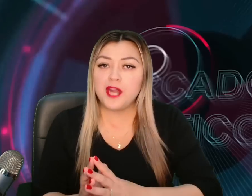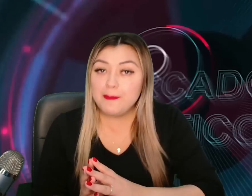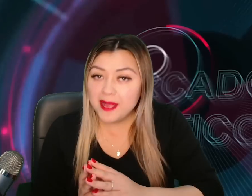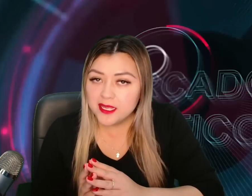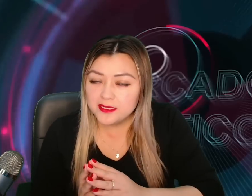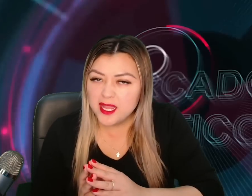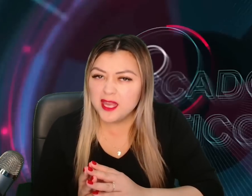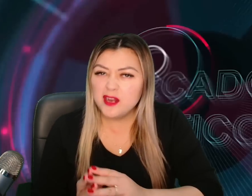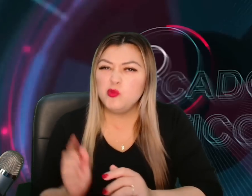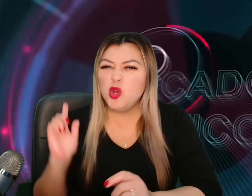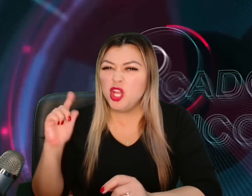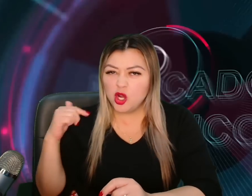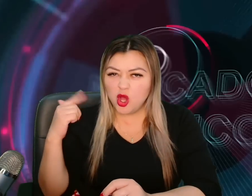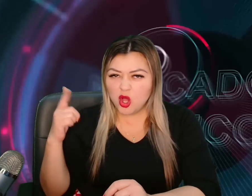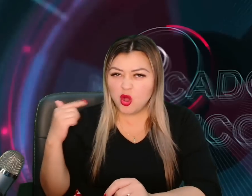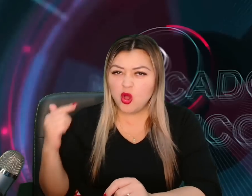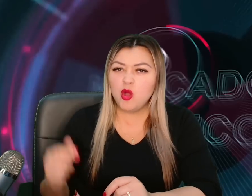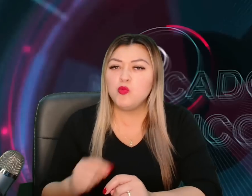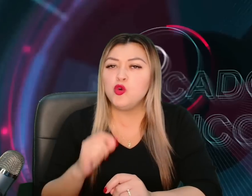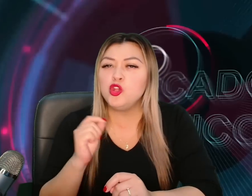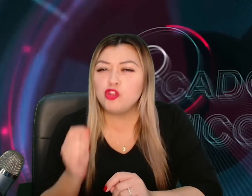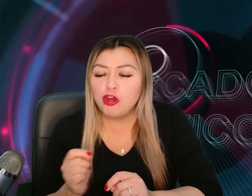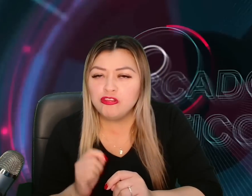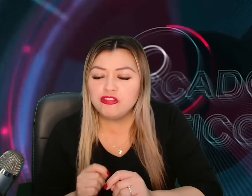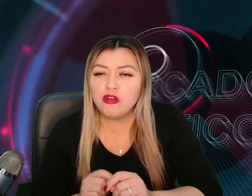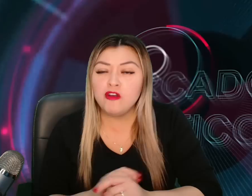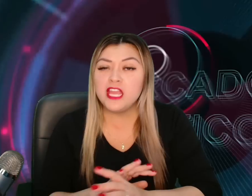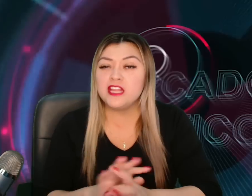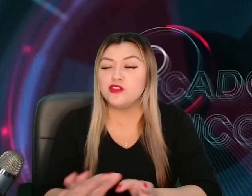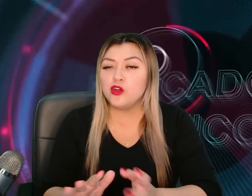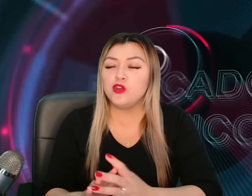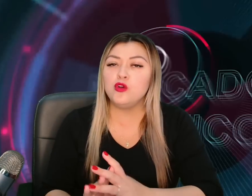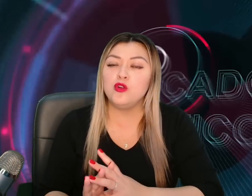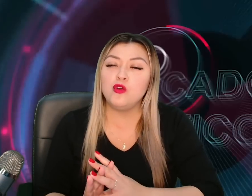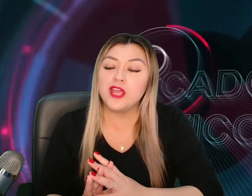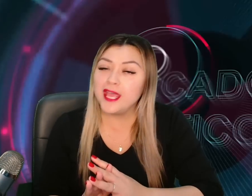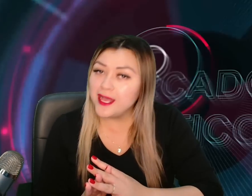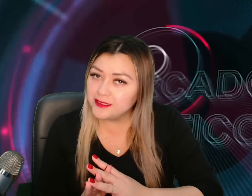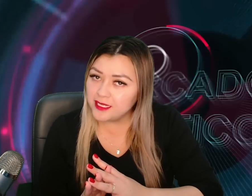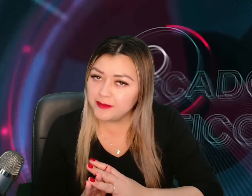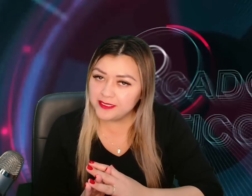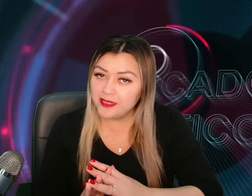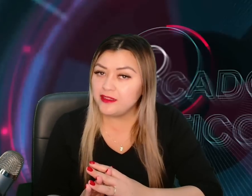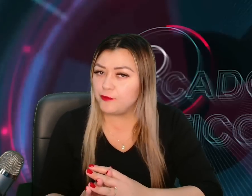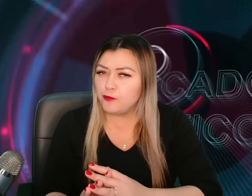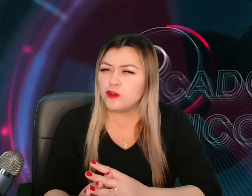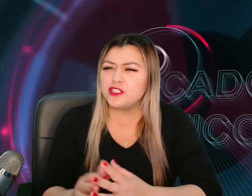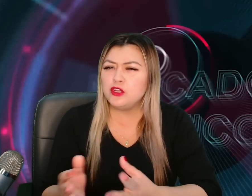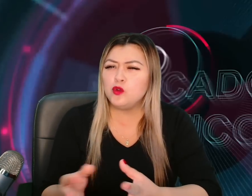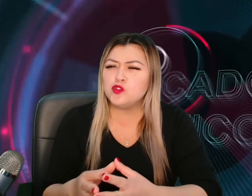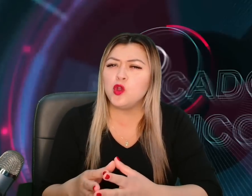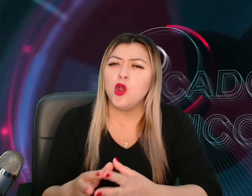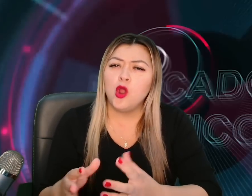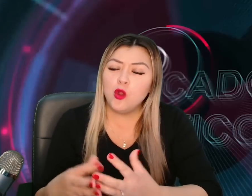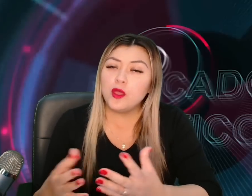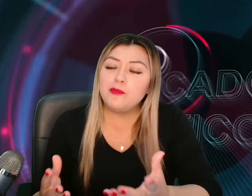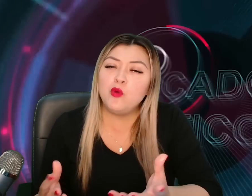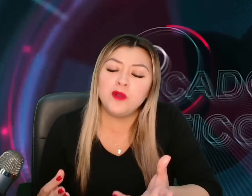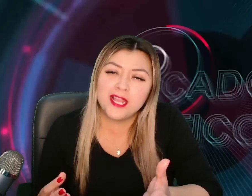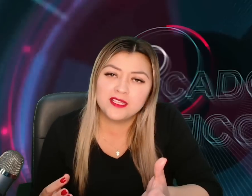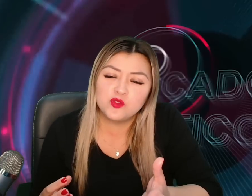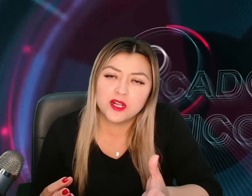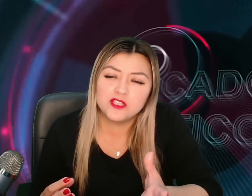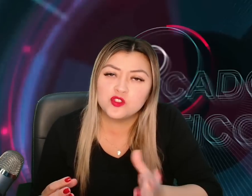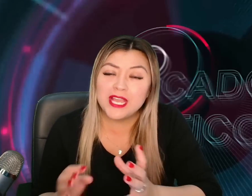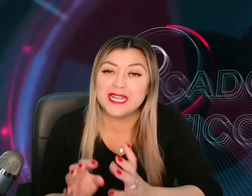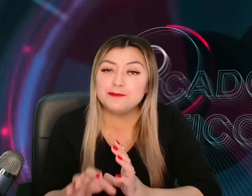podrá parecer muy loco muy tonto en todo lo que hace Vicente Fox incluso lo que